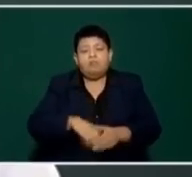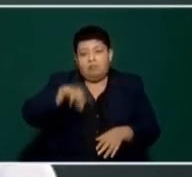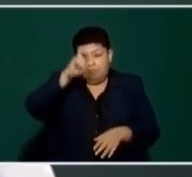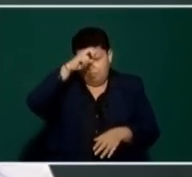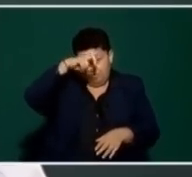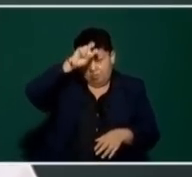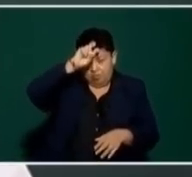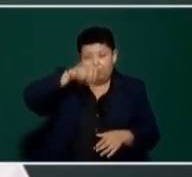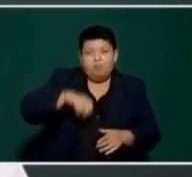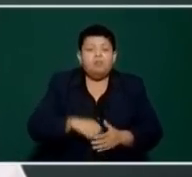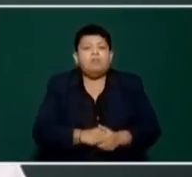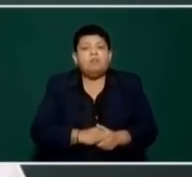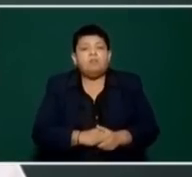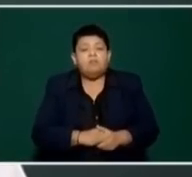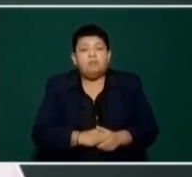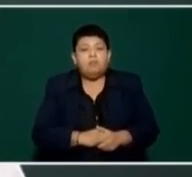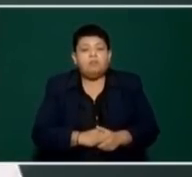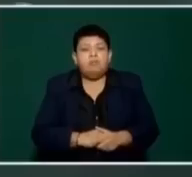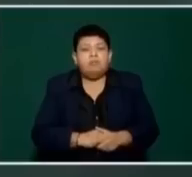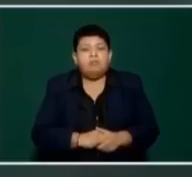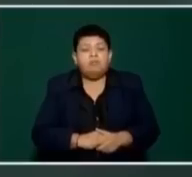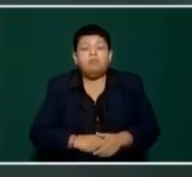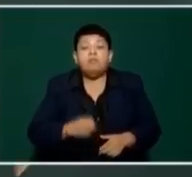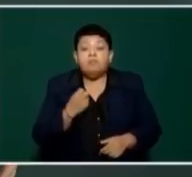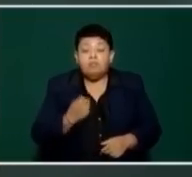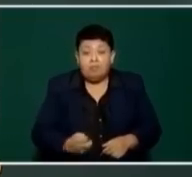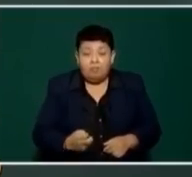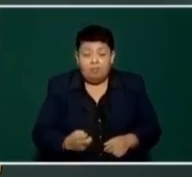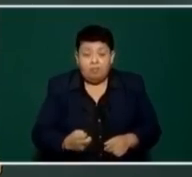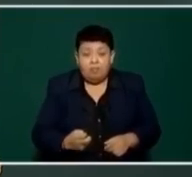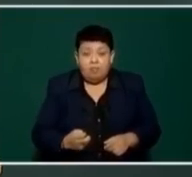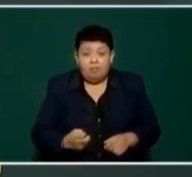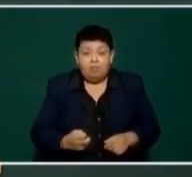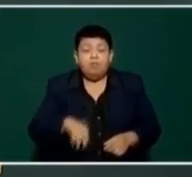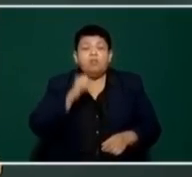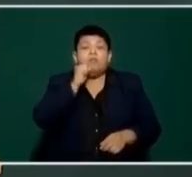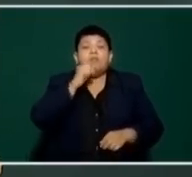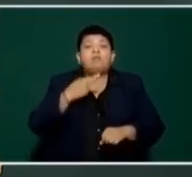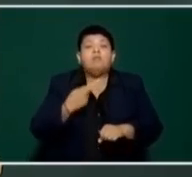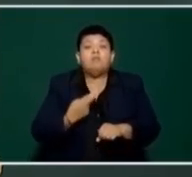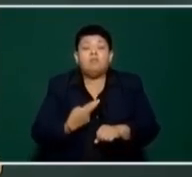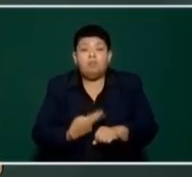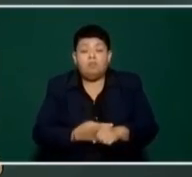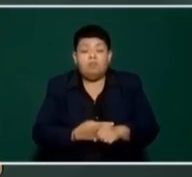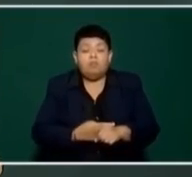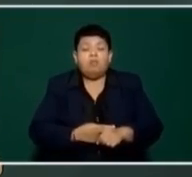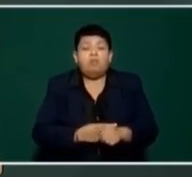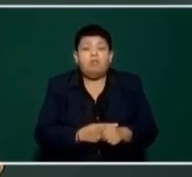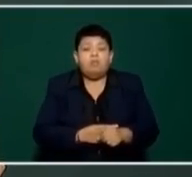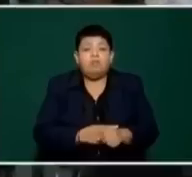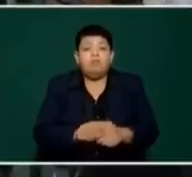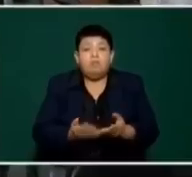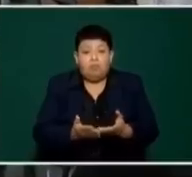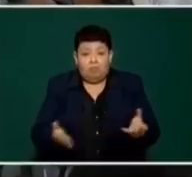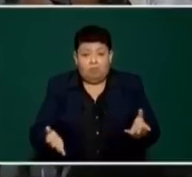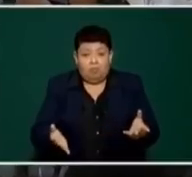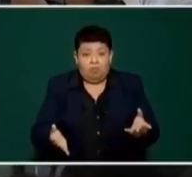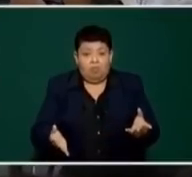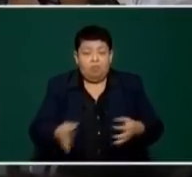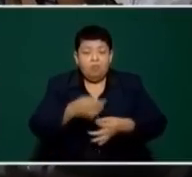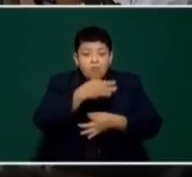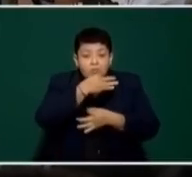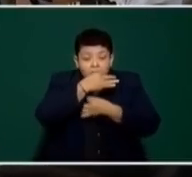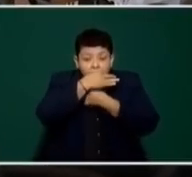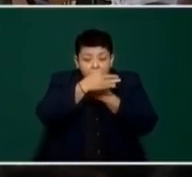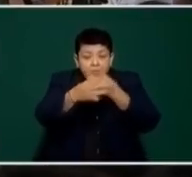Marina y esto que el señor secretario almirante nos acaba de comentar, pues